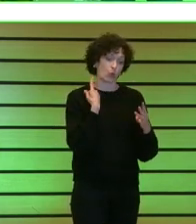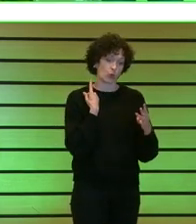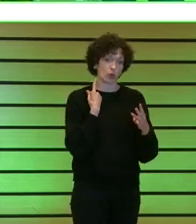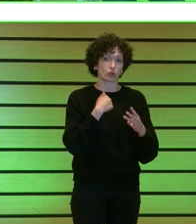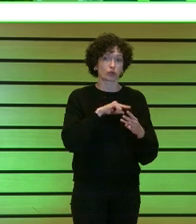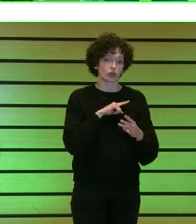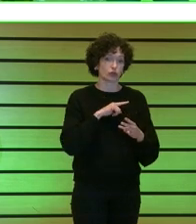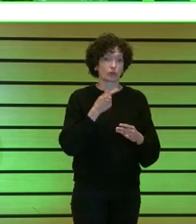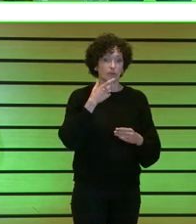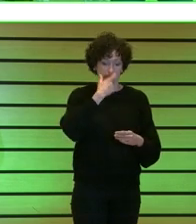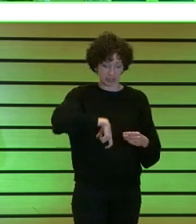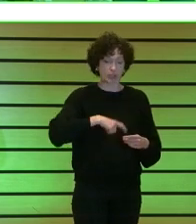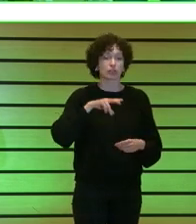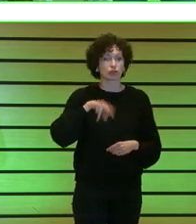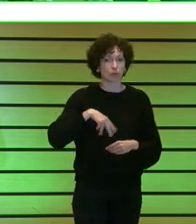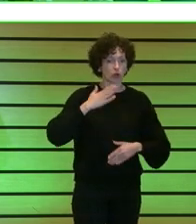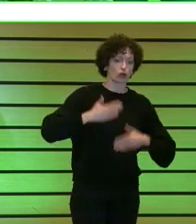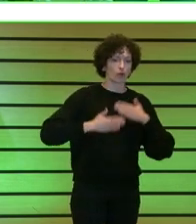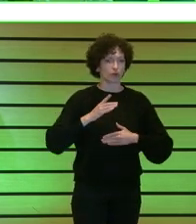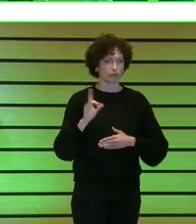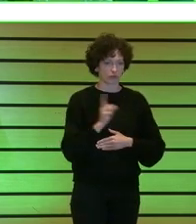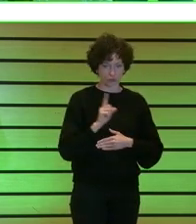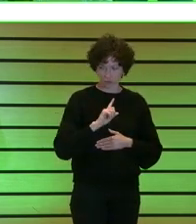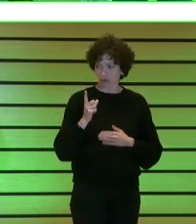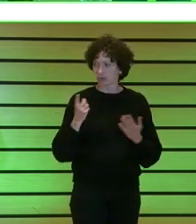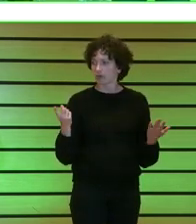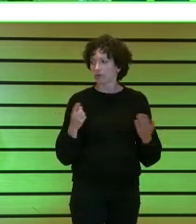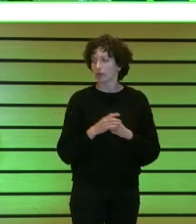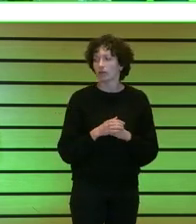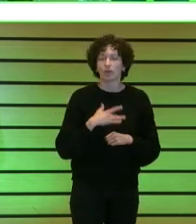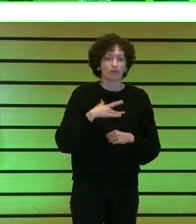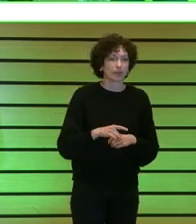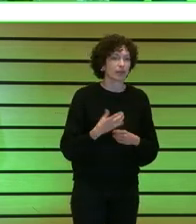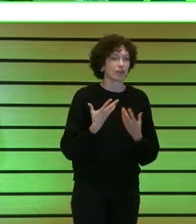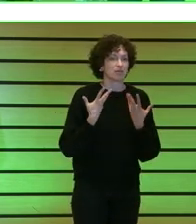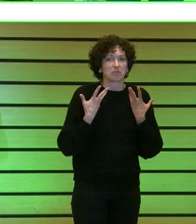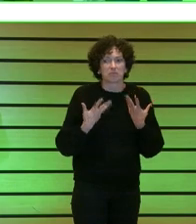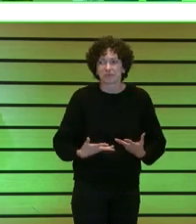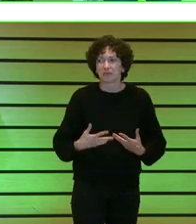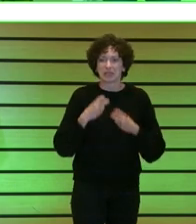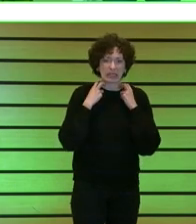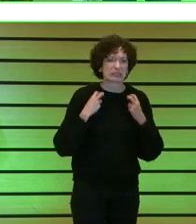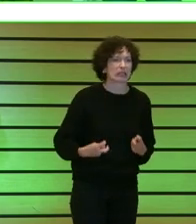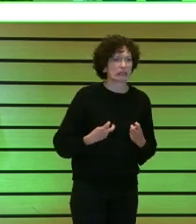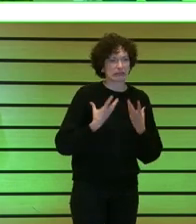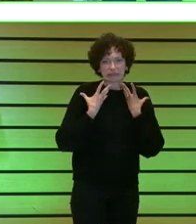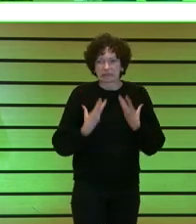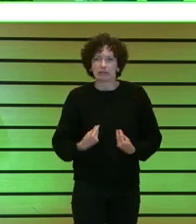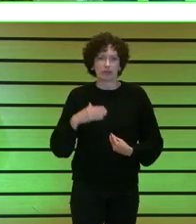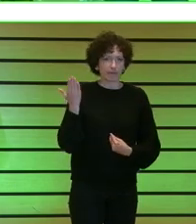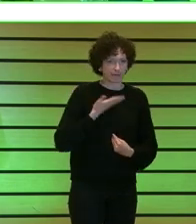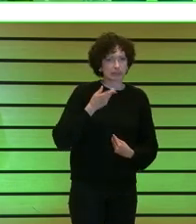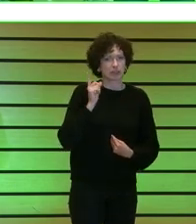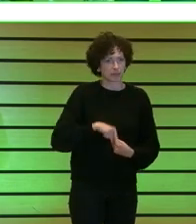personas que no somos robots que el burnout que el desencanto que el estrés también nos afecta y eso es fundamental